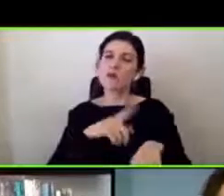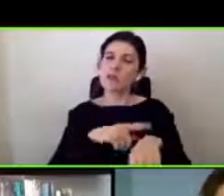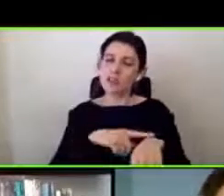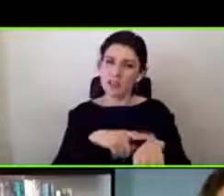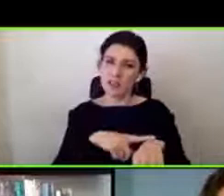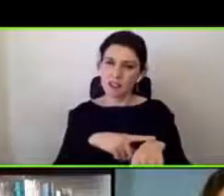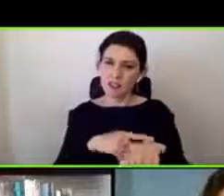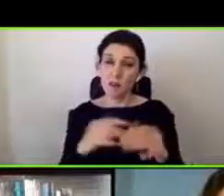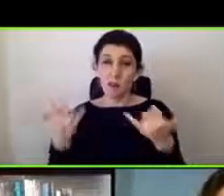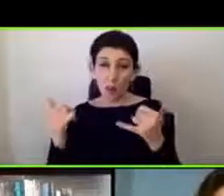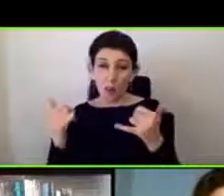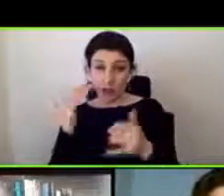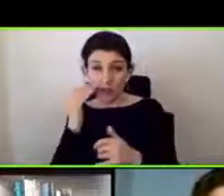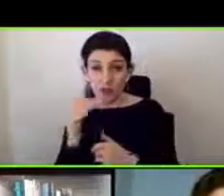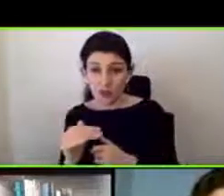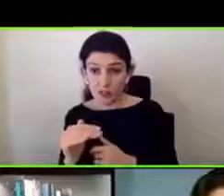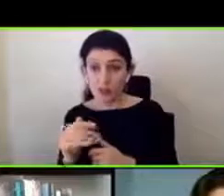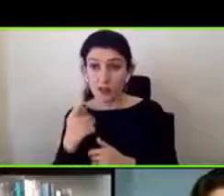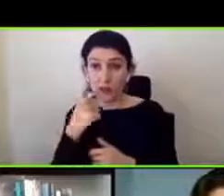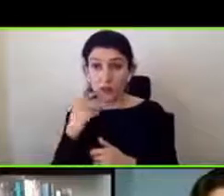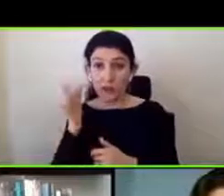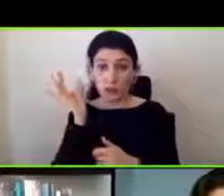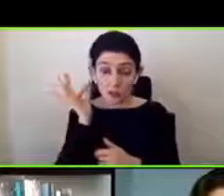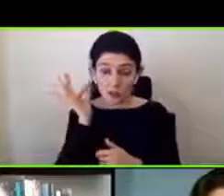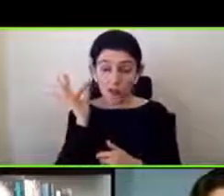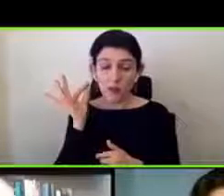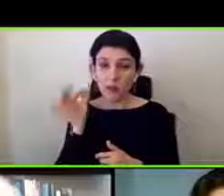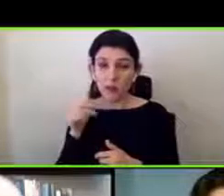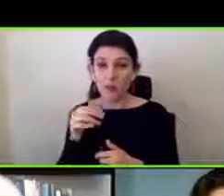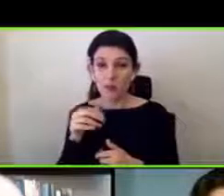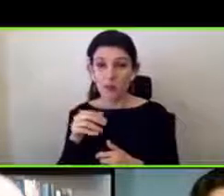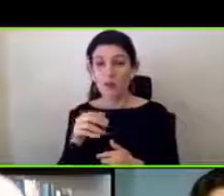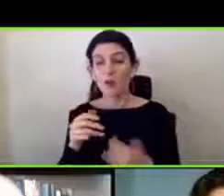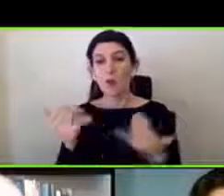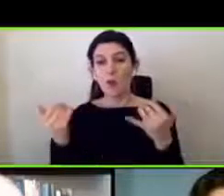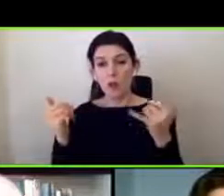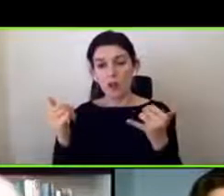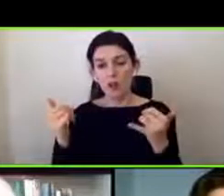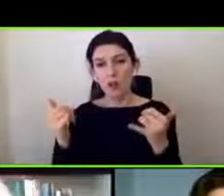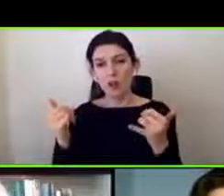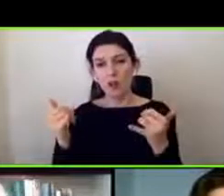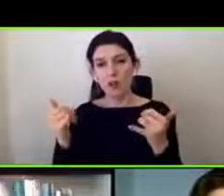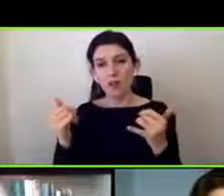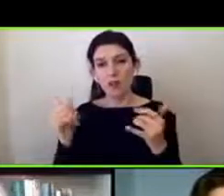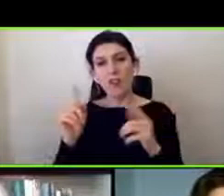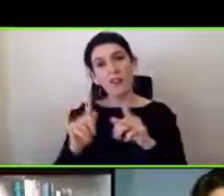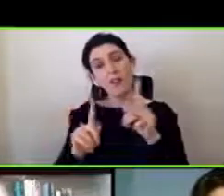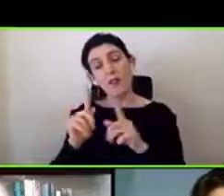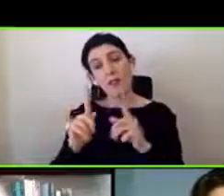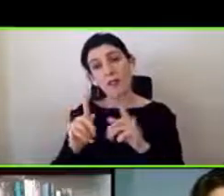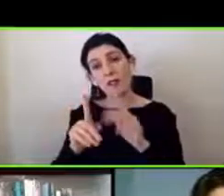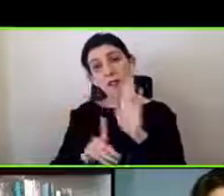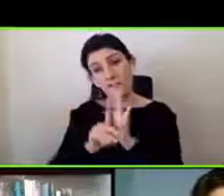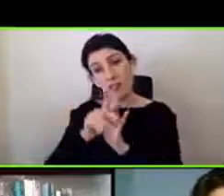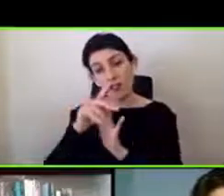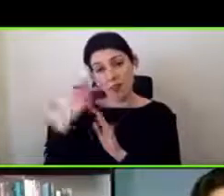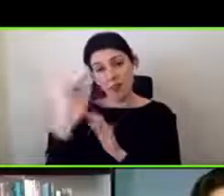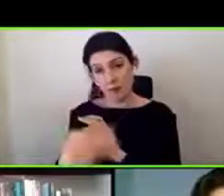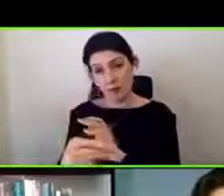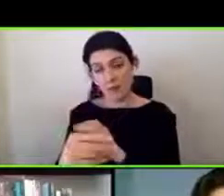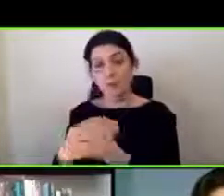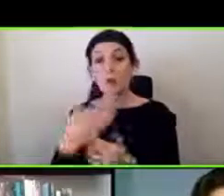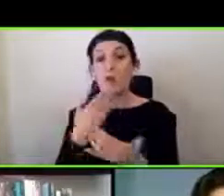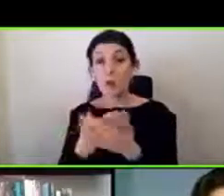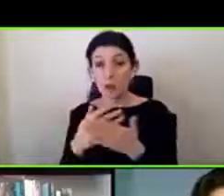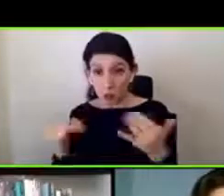los juegos, y con las niñas también, obvio, adecuando los juegos a las etapas del desarrollo que tienen, y cuando estemos jugando,